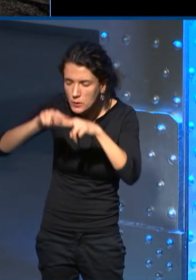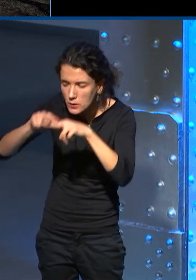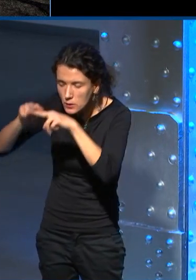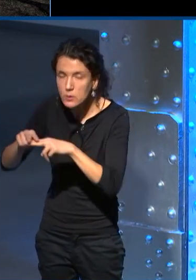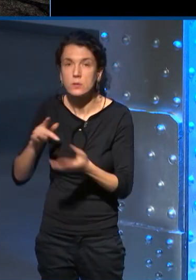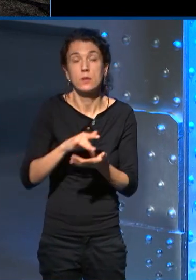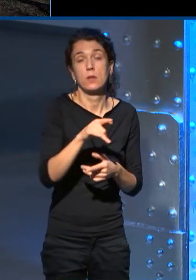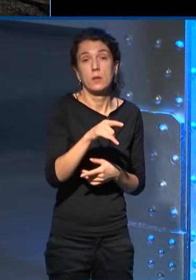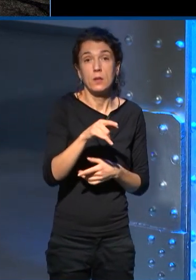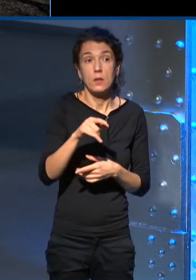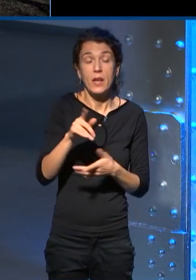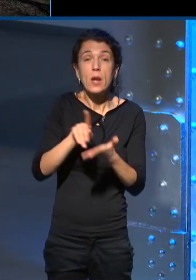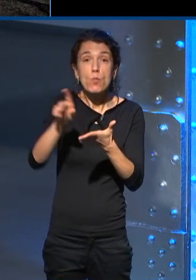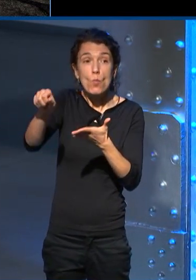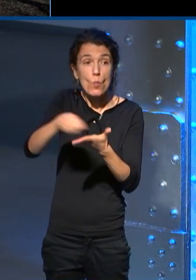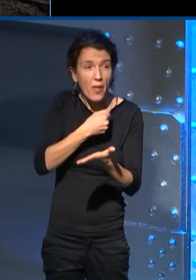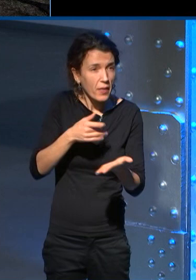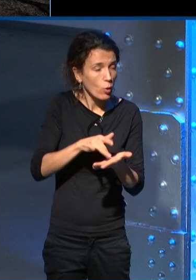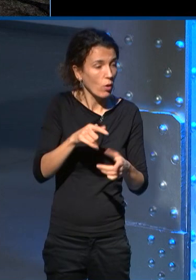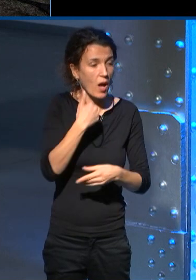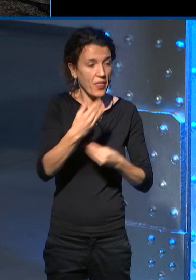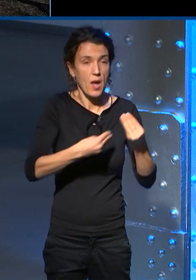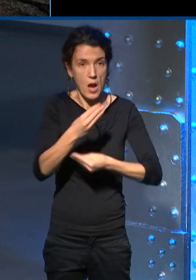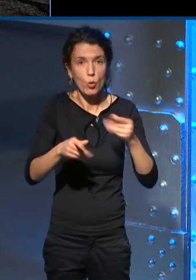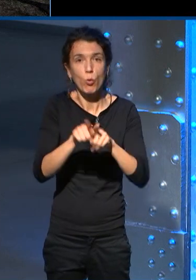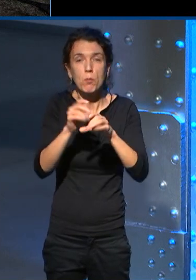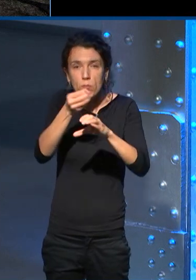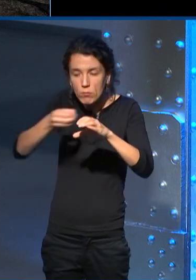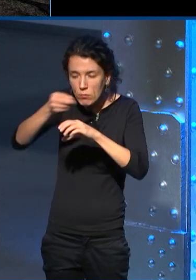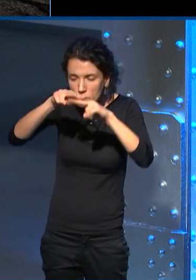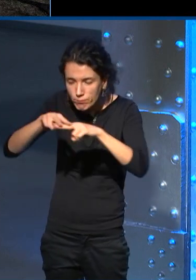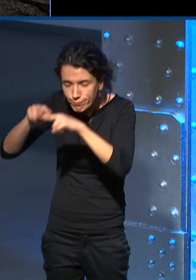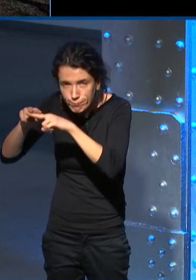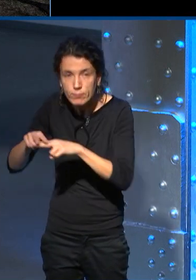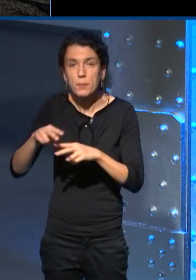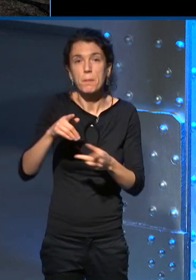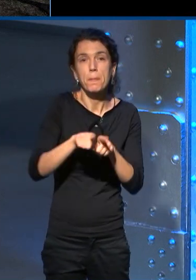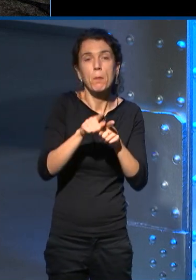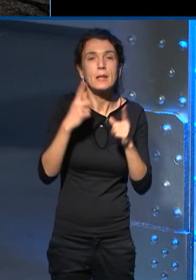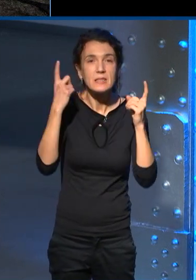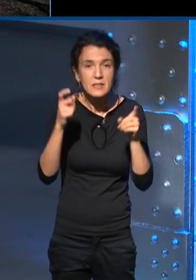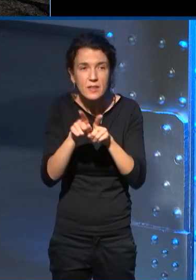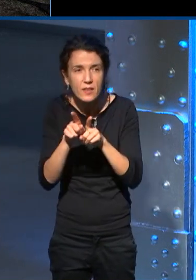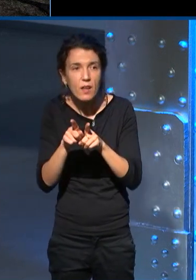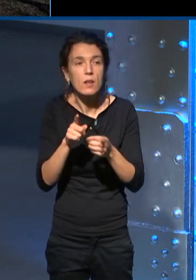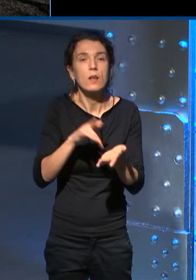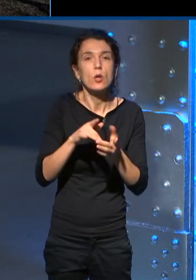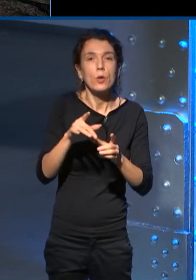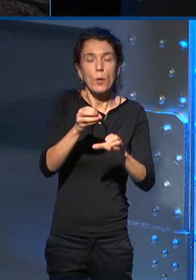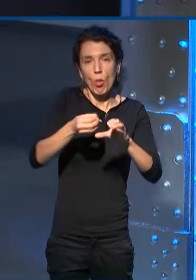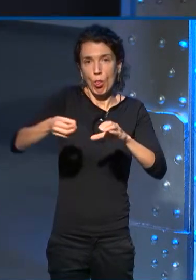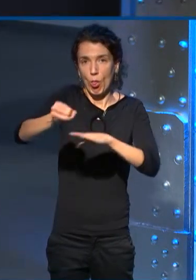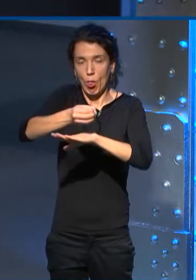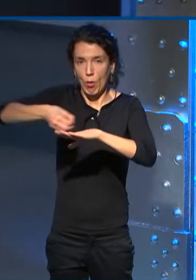En el vacío uno hace así con algo y sale para el otro lado, por eso hay que entrenar. Uno va a apretar una llave hacia acá y el cuerpo gira para el otro